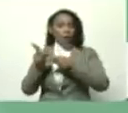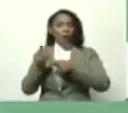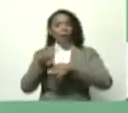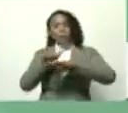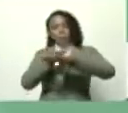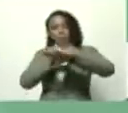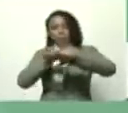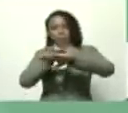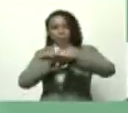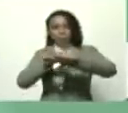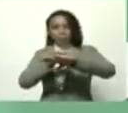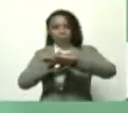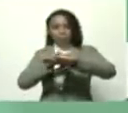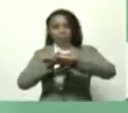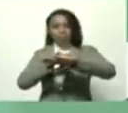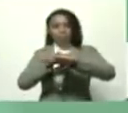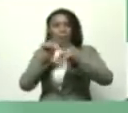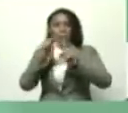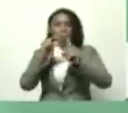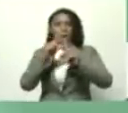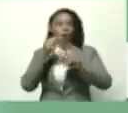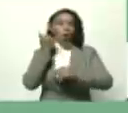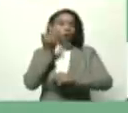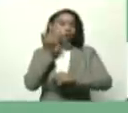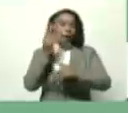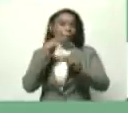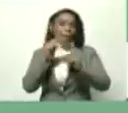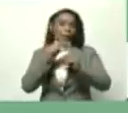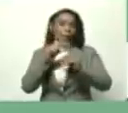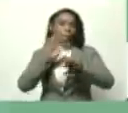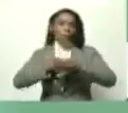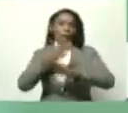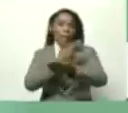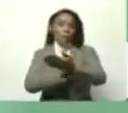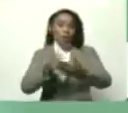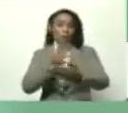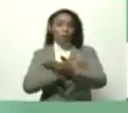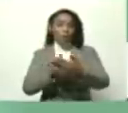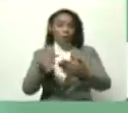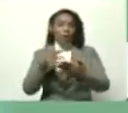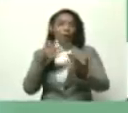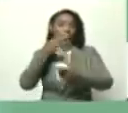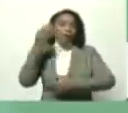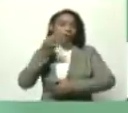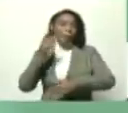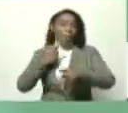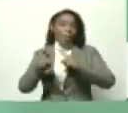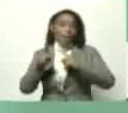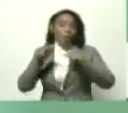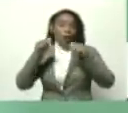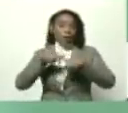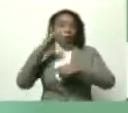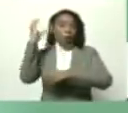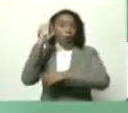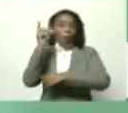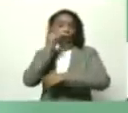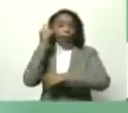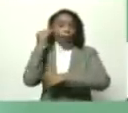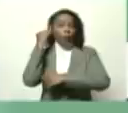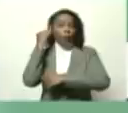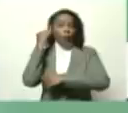perdónenme un poco la grosería, porque hay millones y millones, sin duda alguna, es una verdad de perogrullo de colombianas y